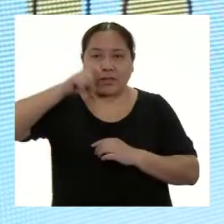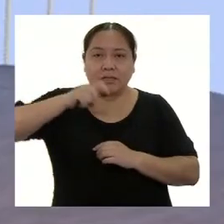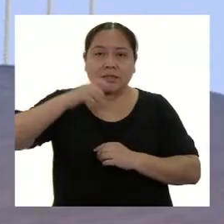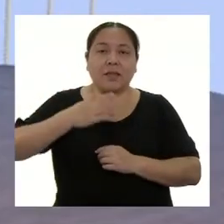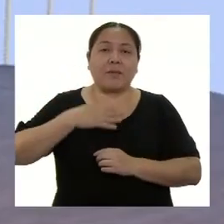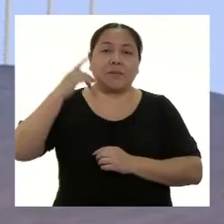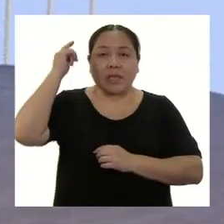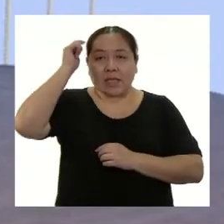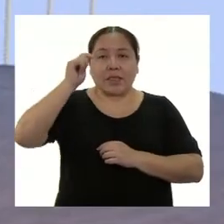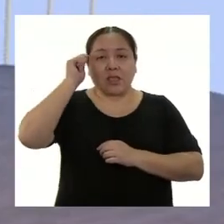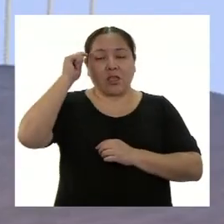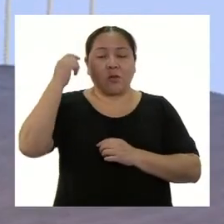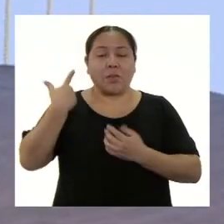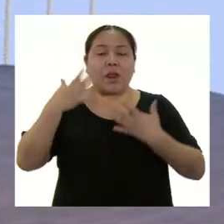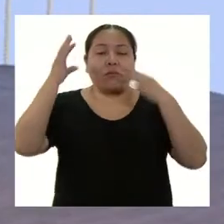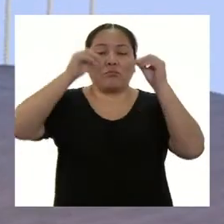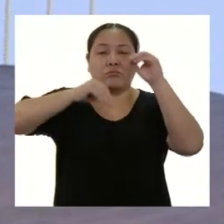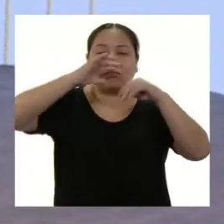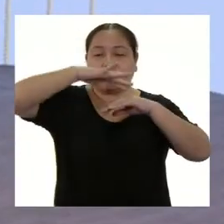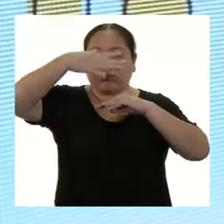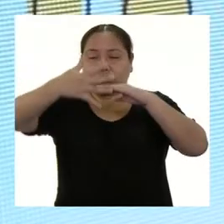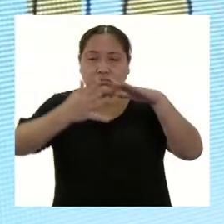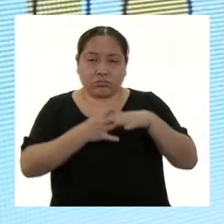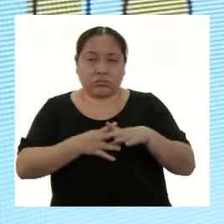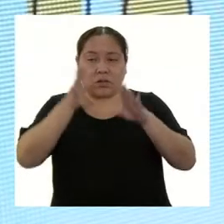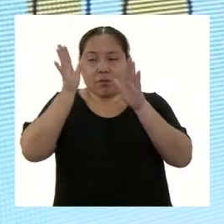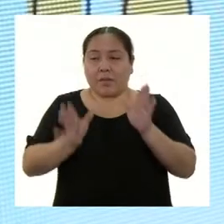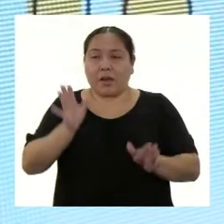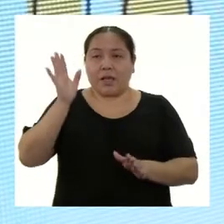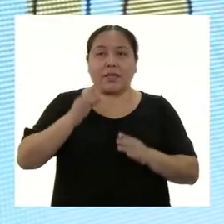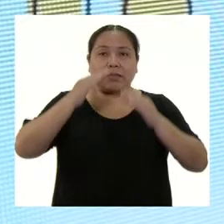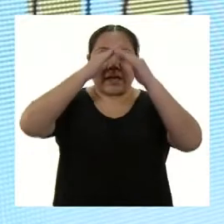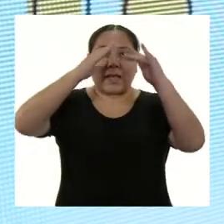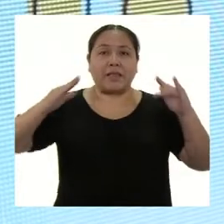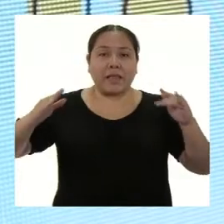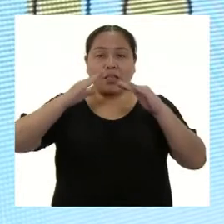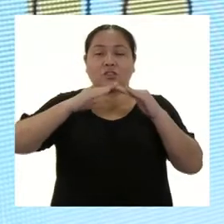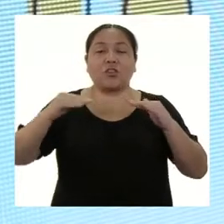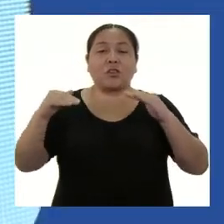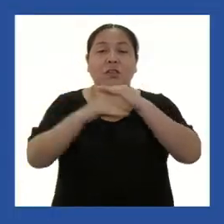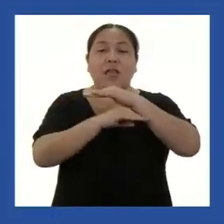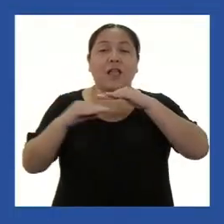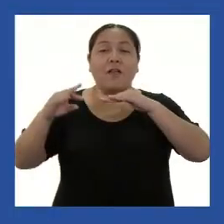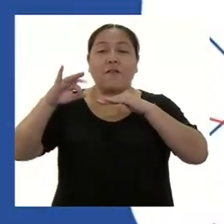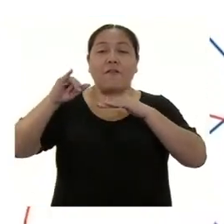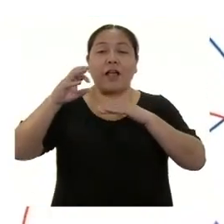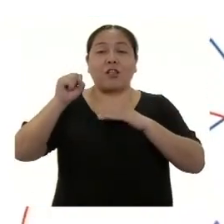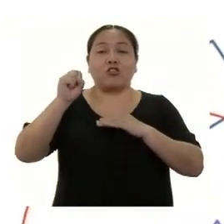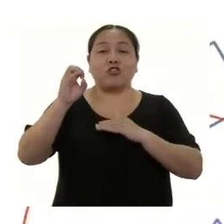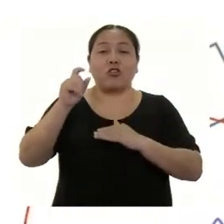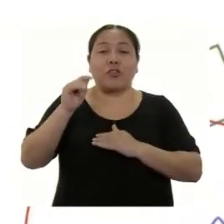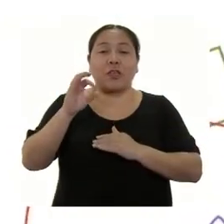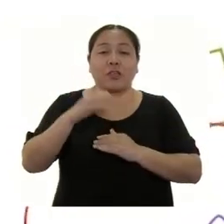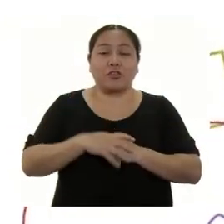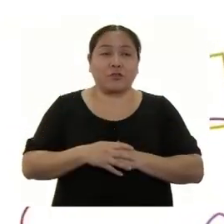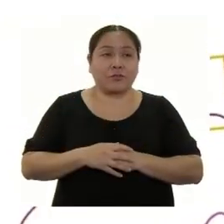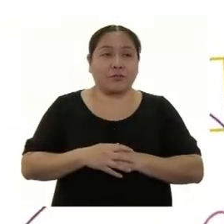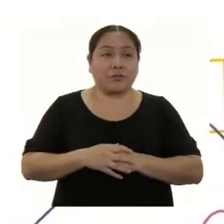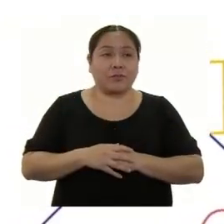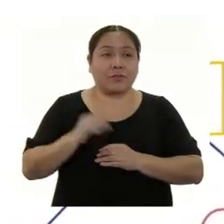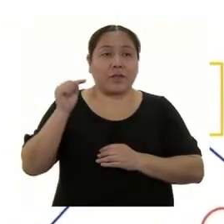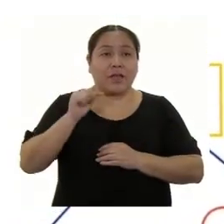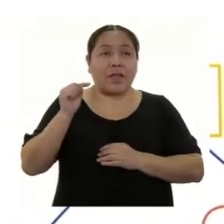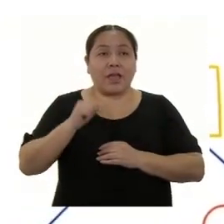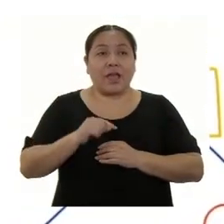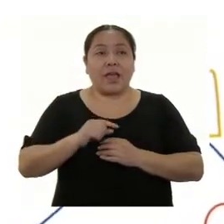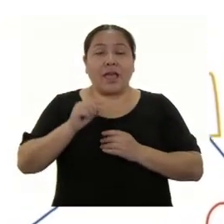mi tío para poder cubrir las paredes laterales, el techo y el falso techo de la carpa. El área de la superficie